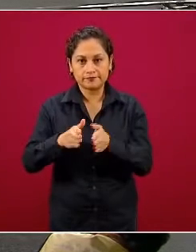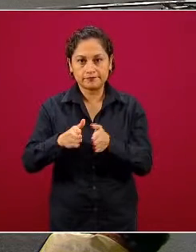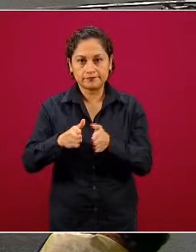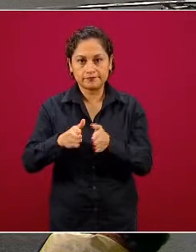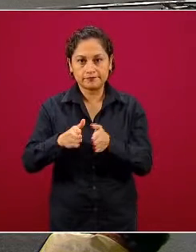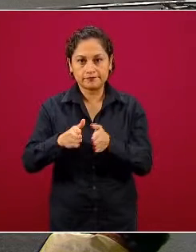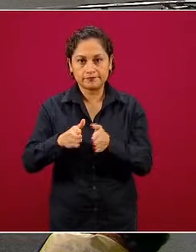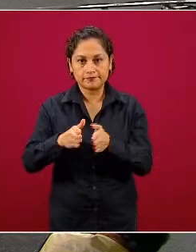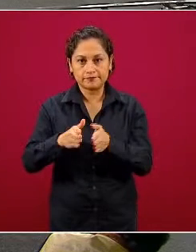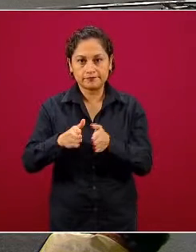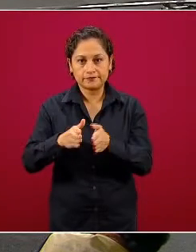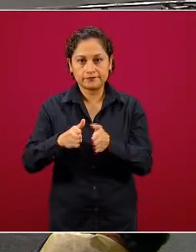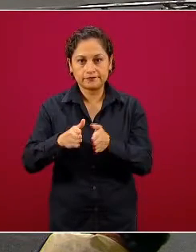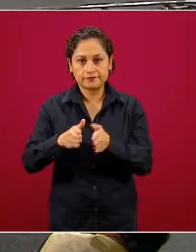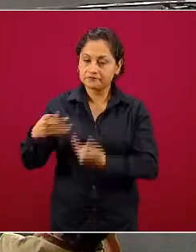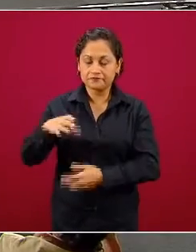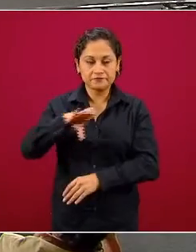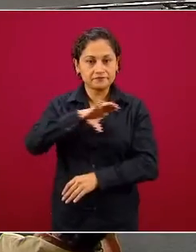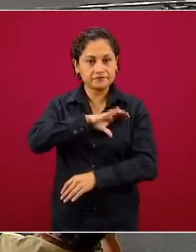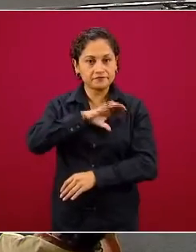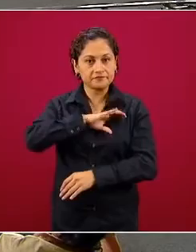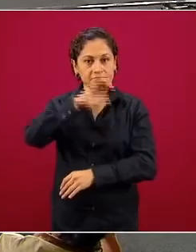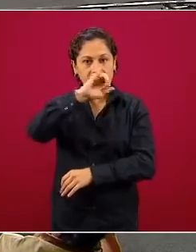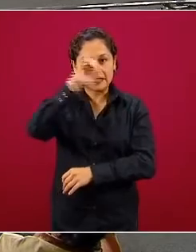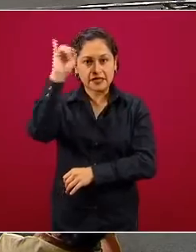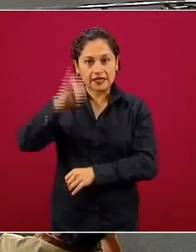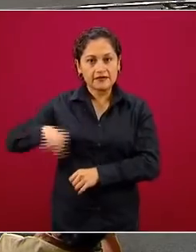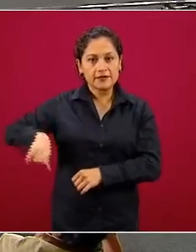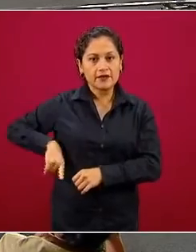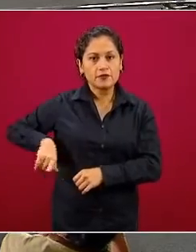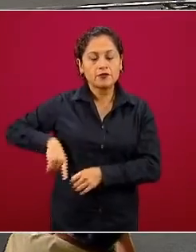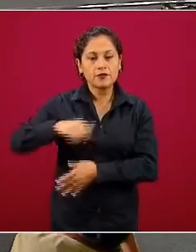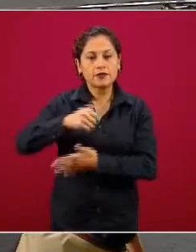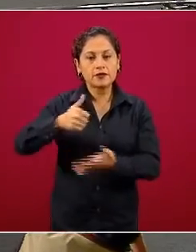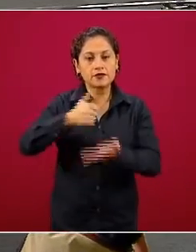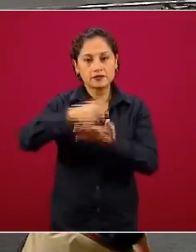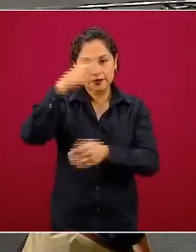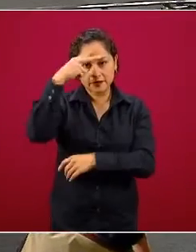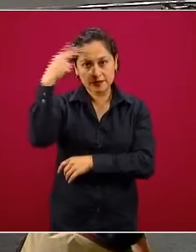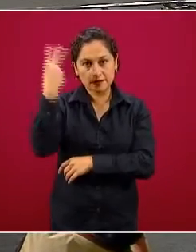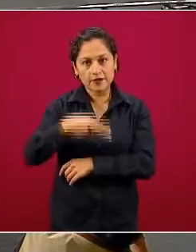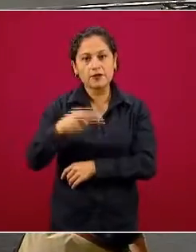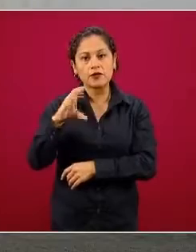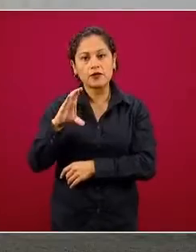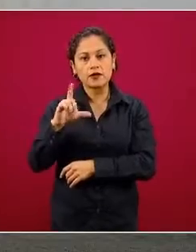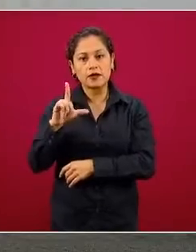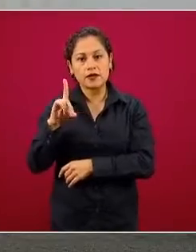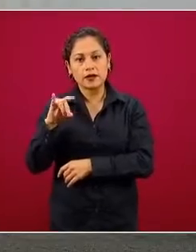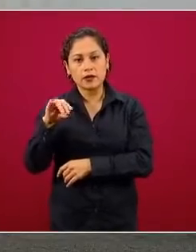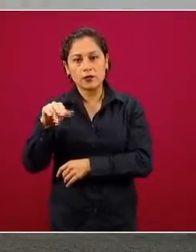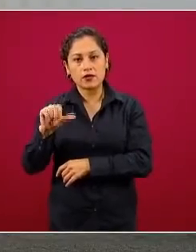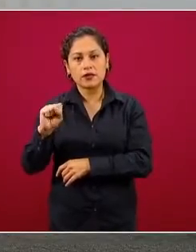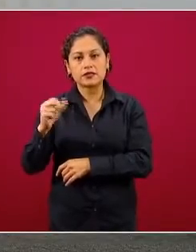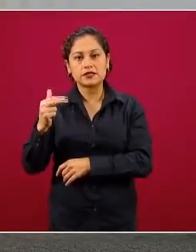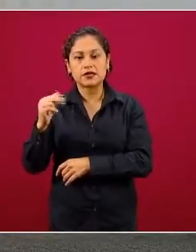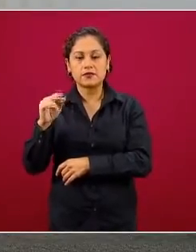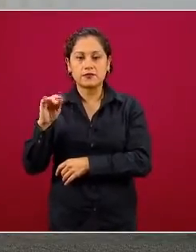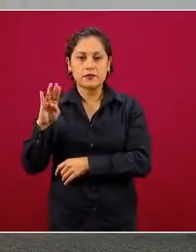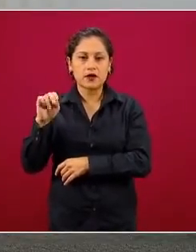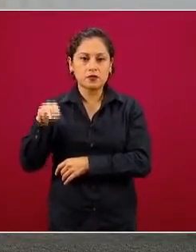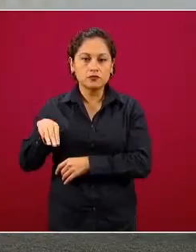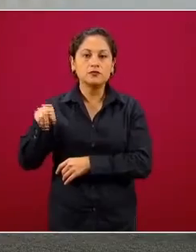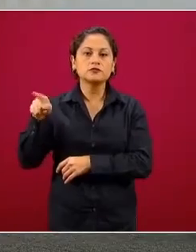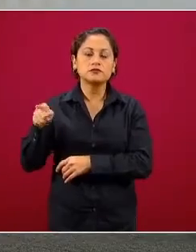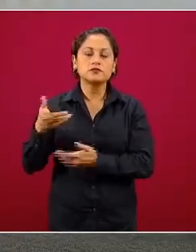de tener a nuestra muy querida jefa de gobierno de la Ciudad de México, la doctora Claudia Sheinbaum Pardo, quien comentará junto con